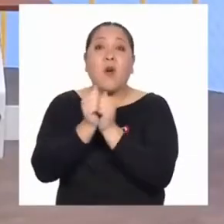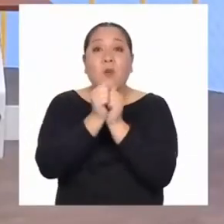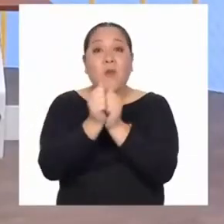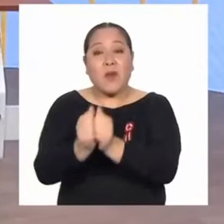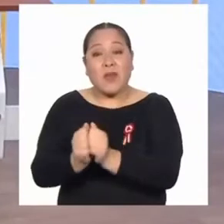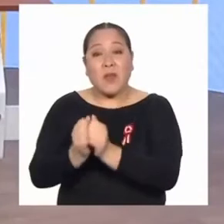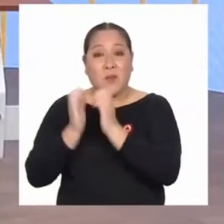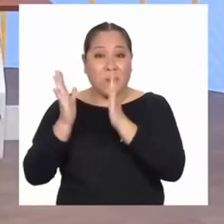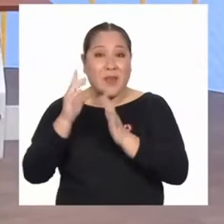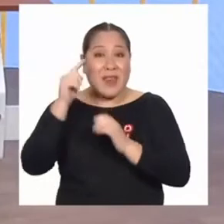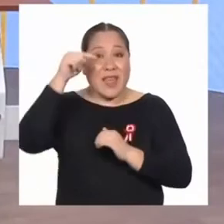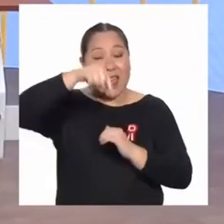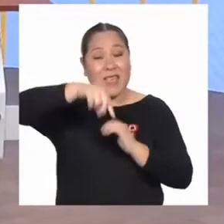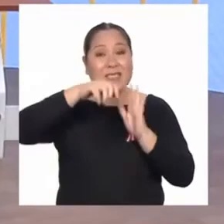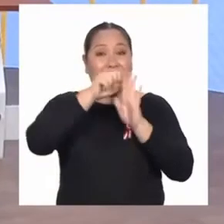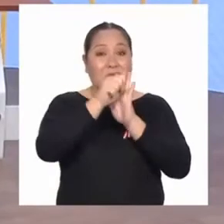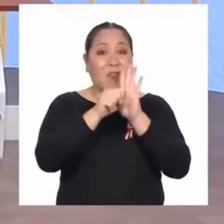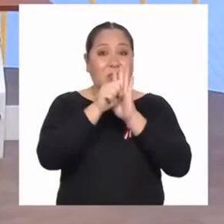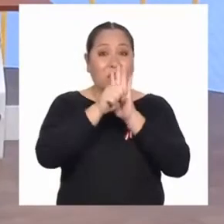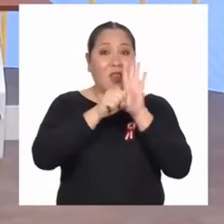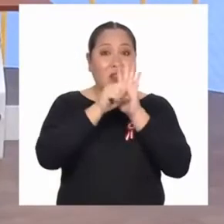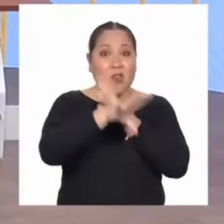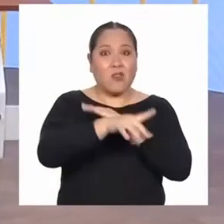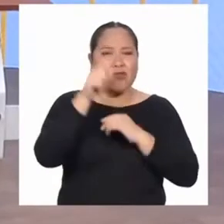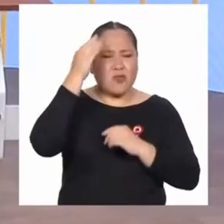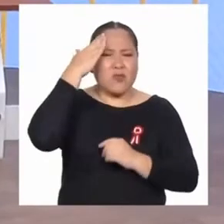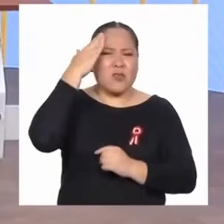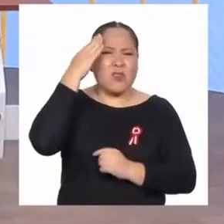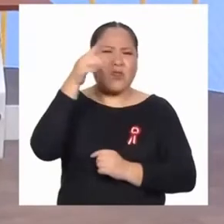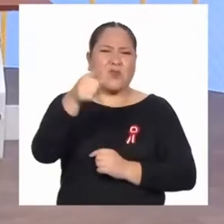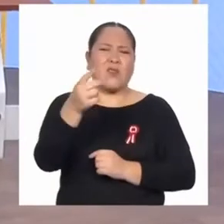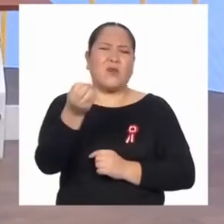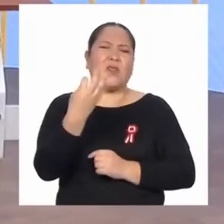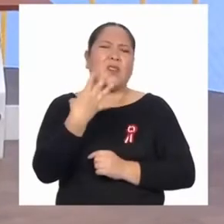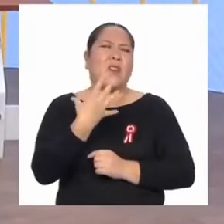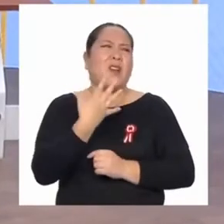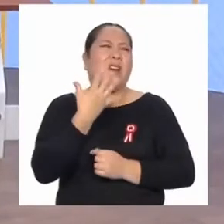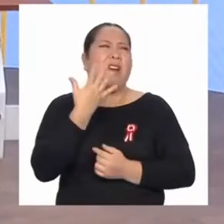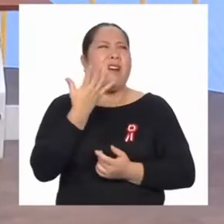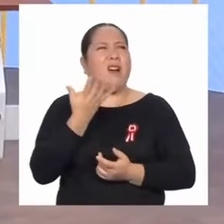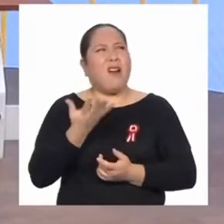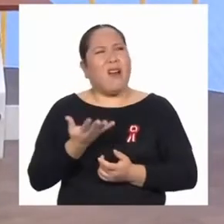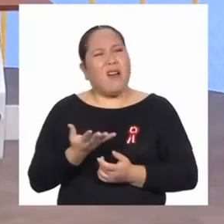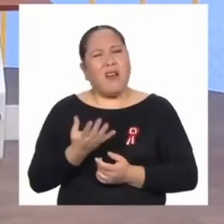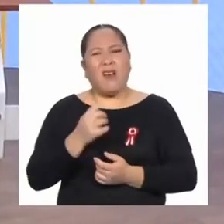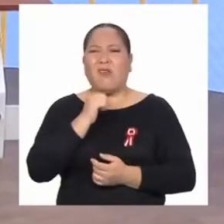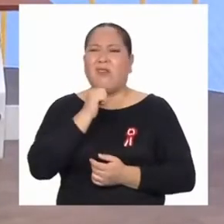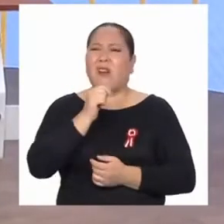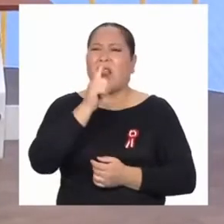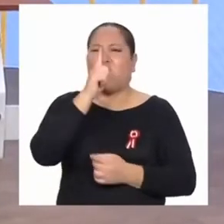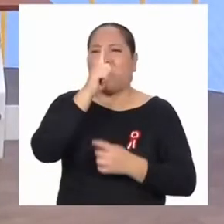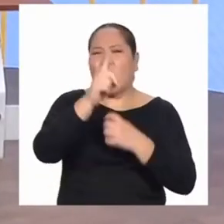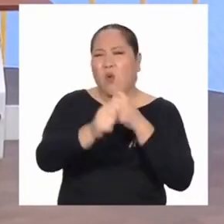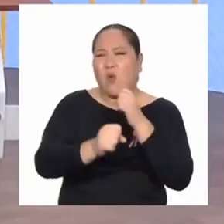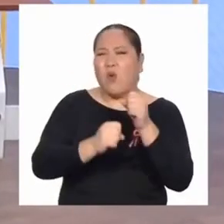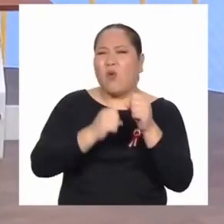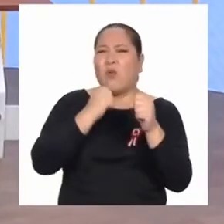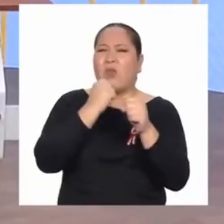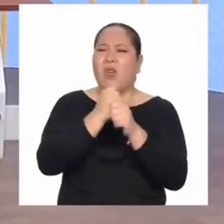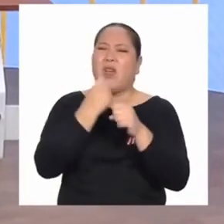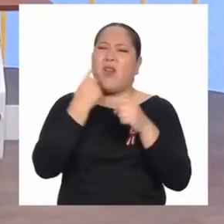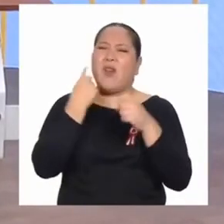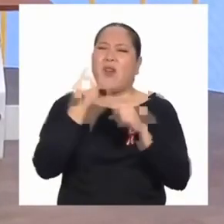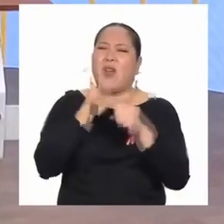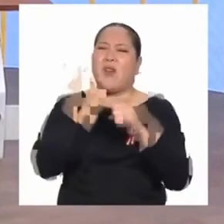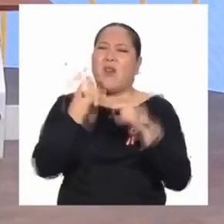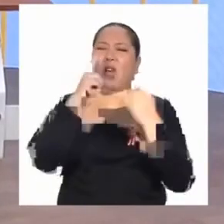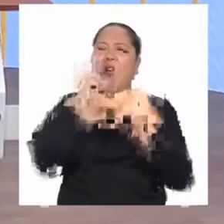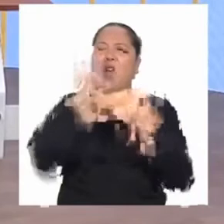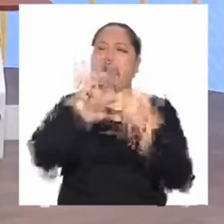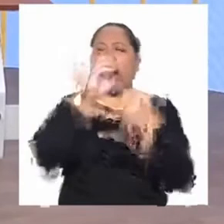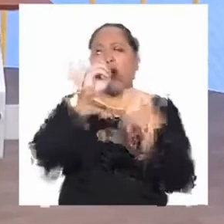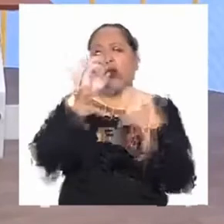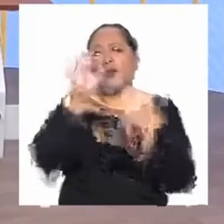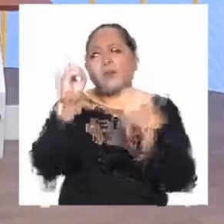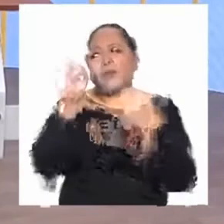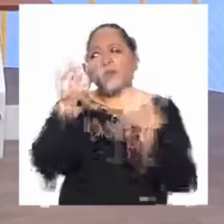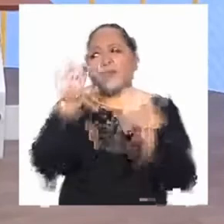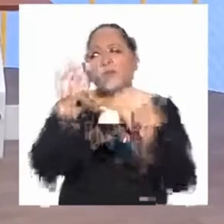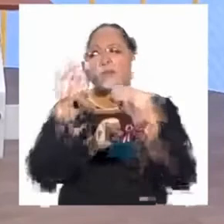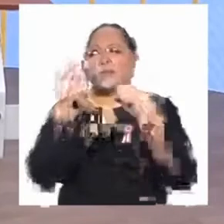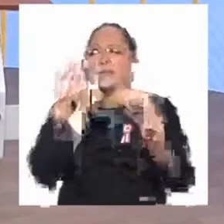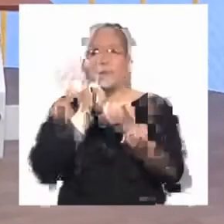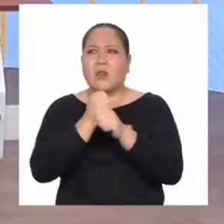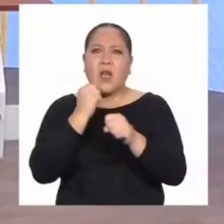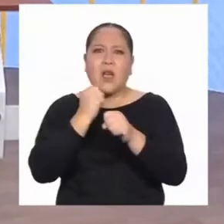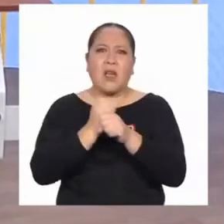este vídeo yo sé que pueden decir hay pero falta un año todavía para cumplir 200 años y